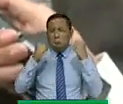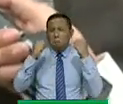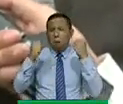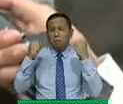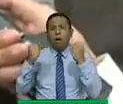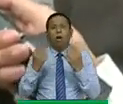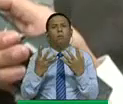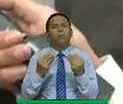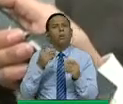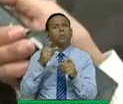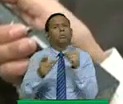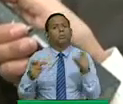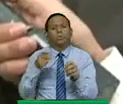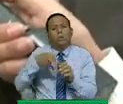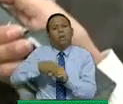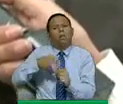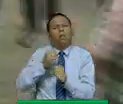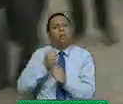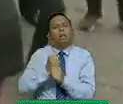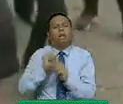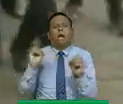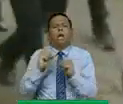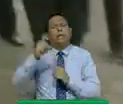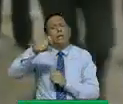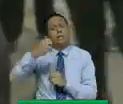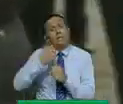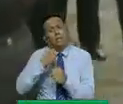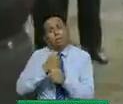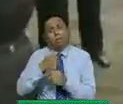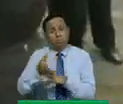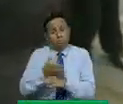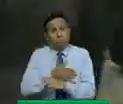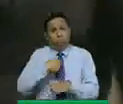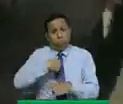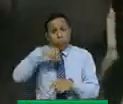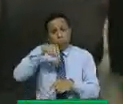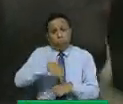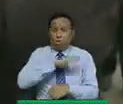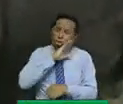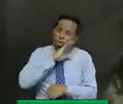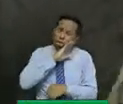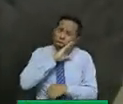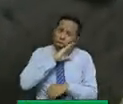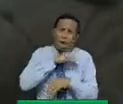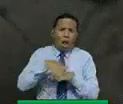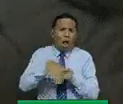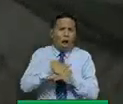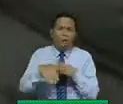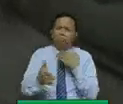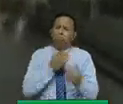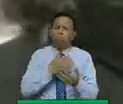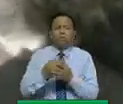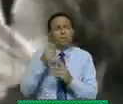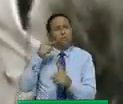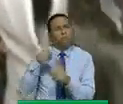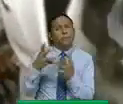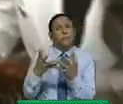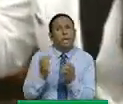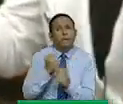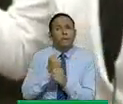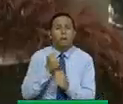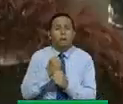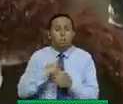sin trabajo, necesitamos trabajar. Aquí dormimos en el piso. Esperanzada en poder conseguir un empleo. Sí, para mantener a mi hijo.